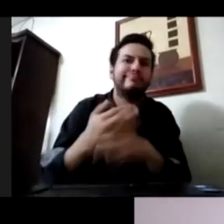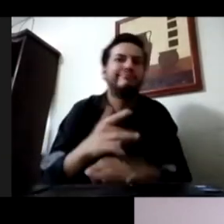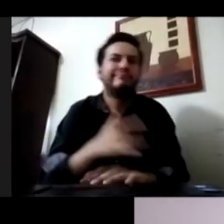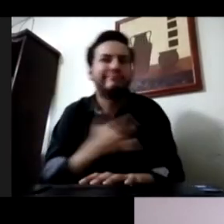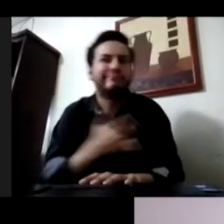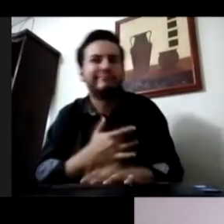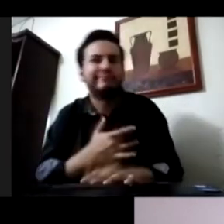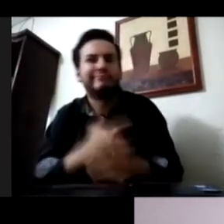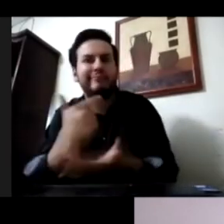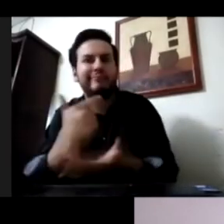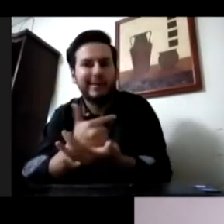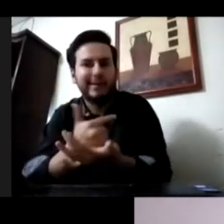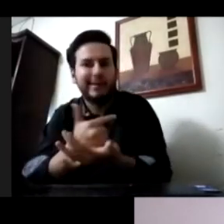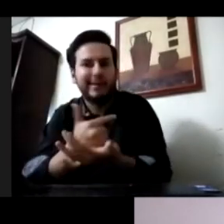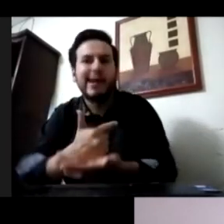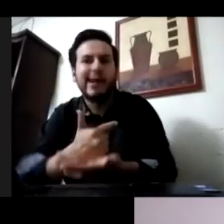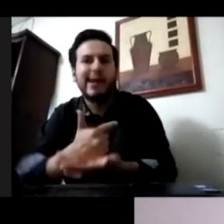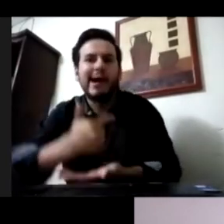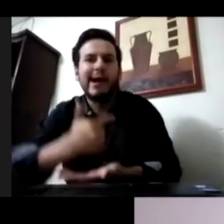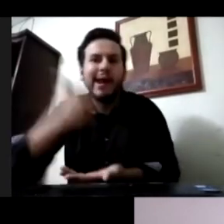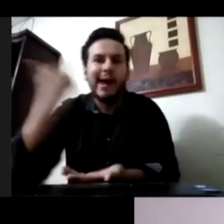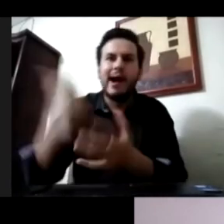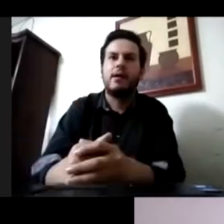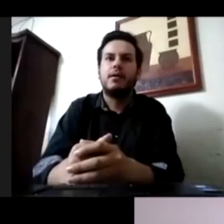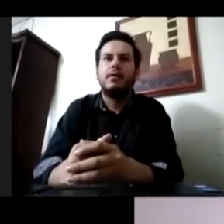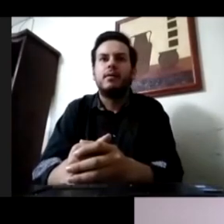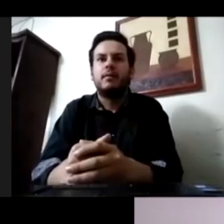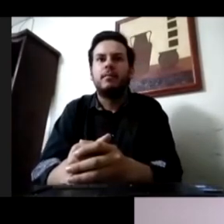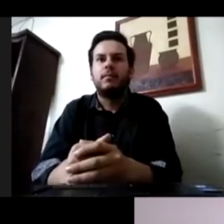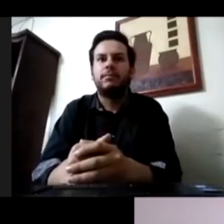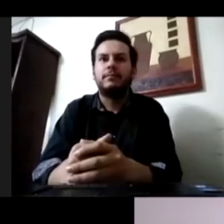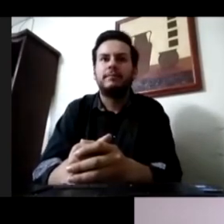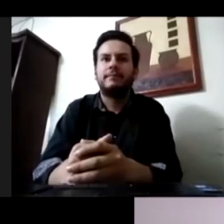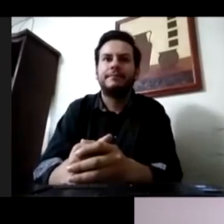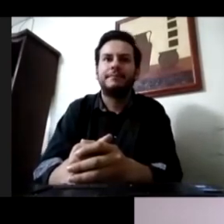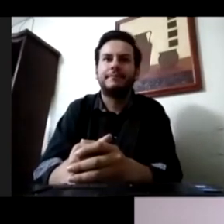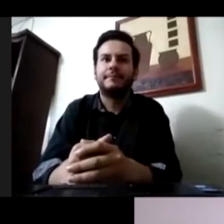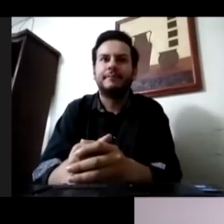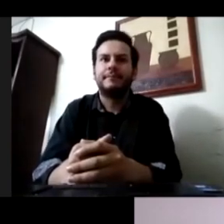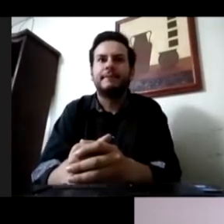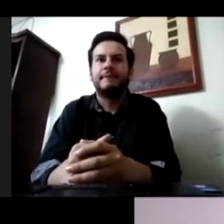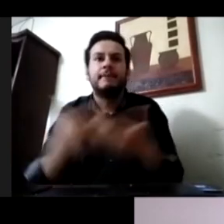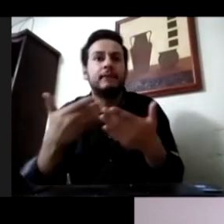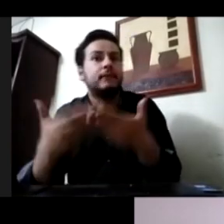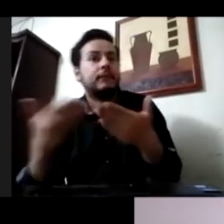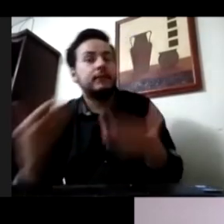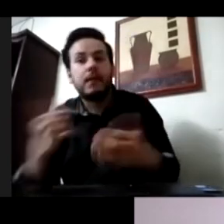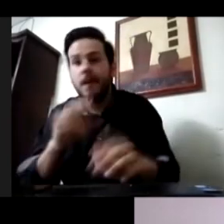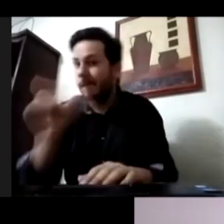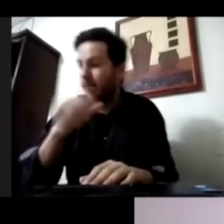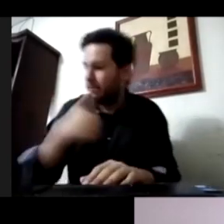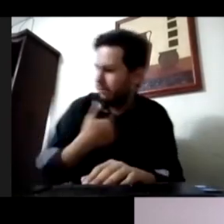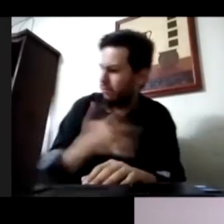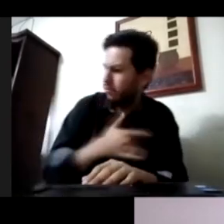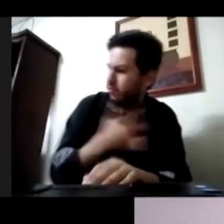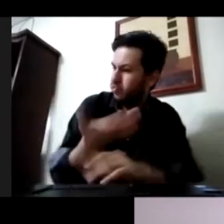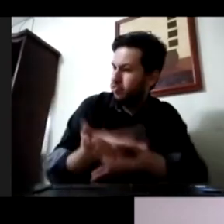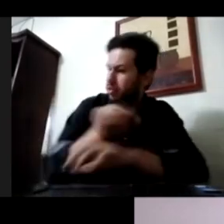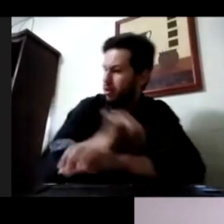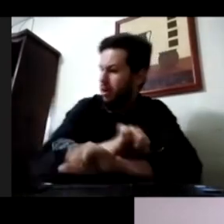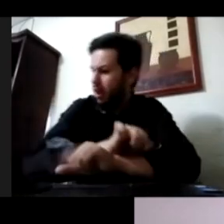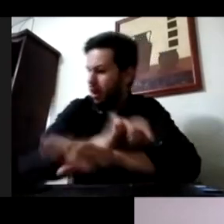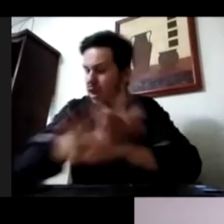hace es exhibir como si fuera una proyección muy, muy clara y muy precisa